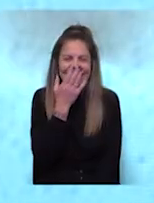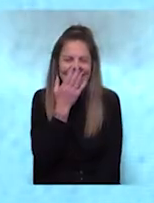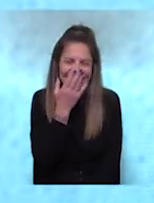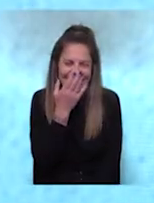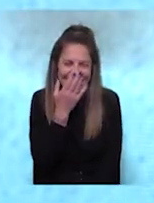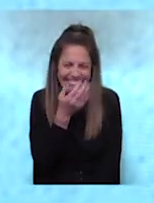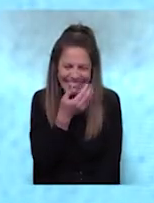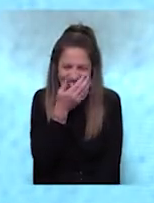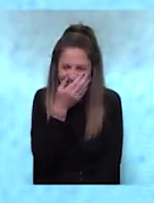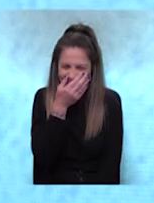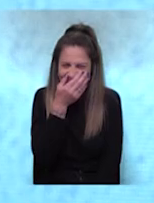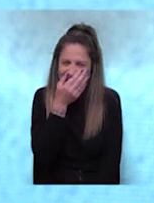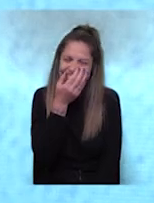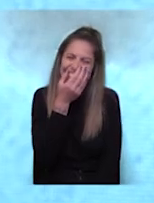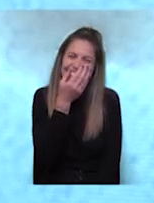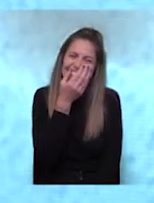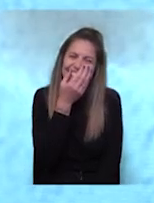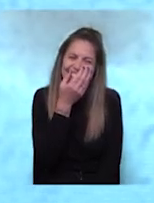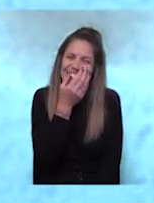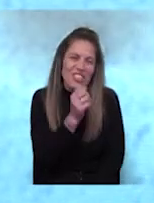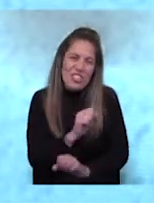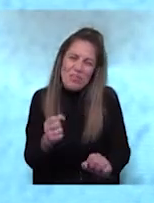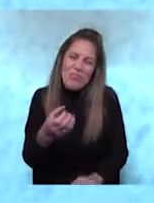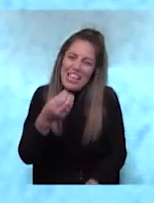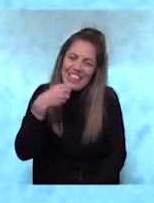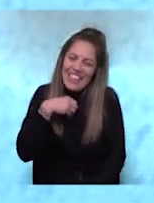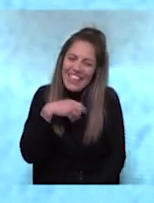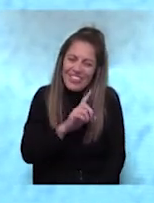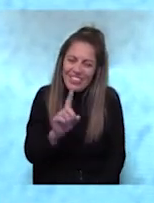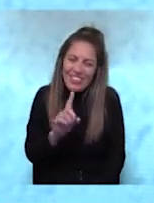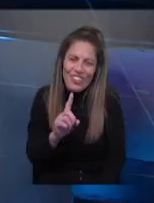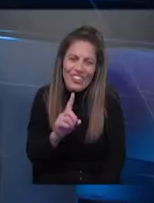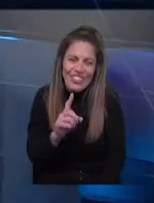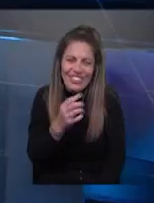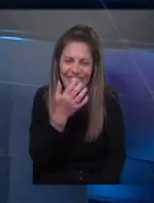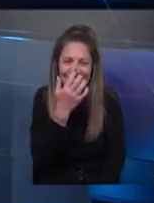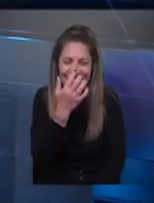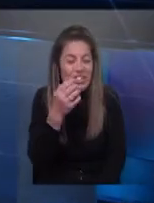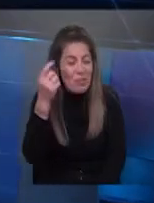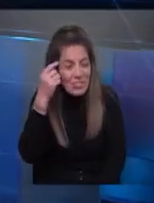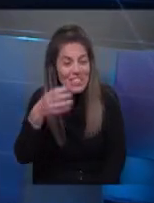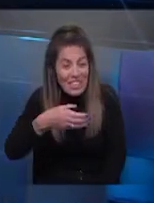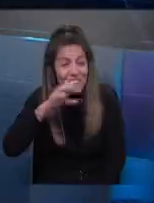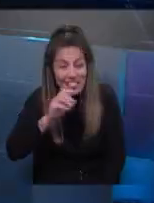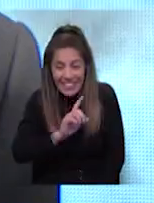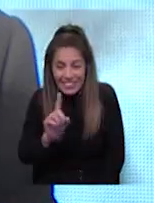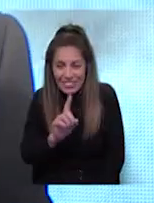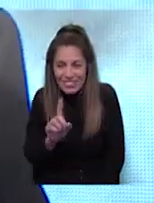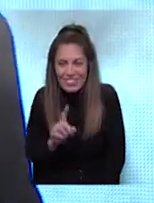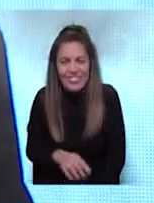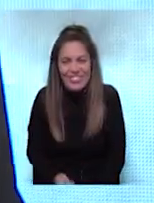Está probando. Ah. No se puede tragar porque... Yo estuve a punto de pensar que le iba a tragar y casi me muero.